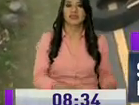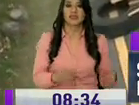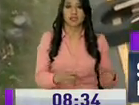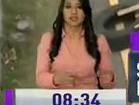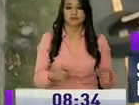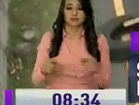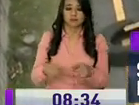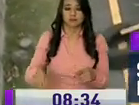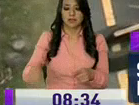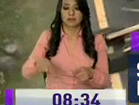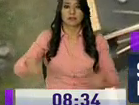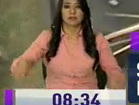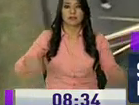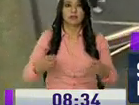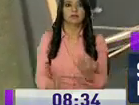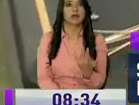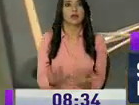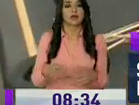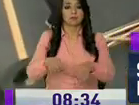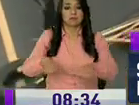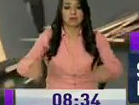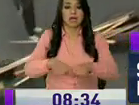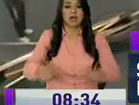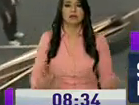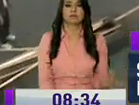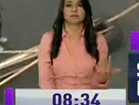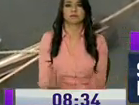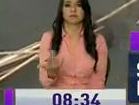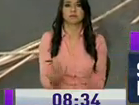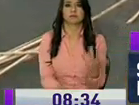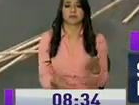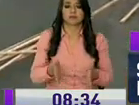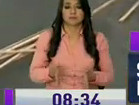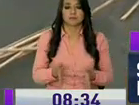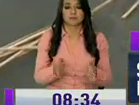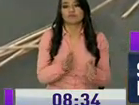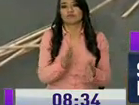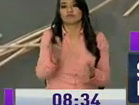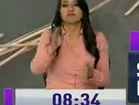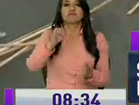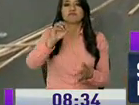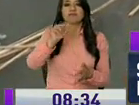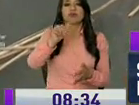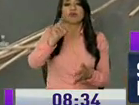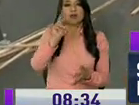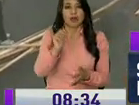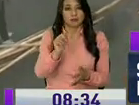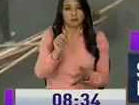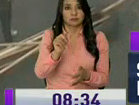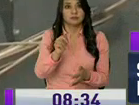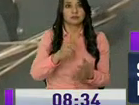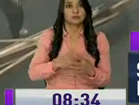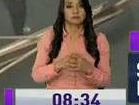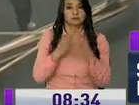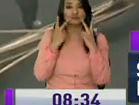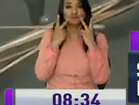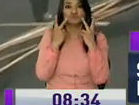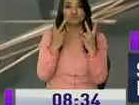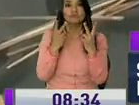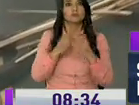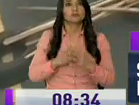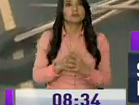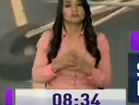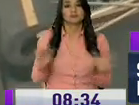llantas en otro, pues, ingreso a esta que es la avenida Morán Valverde. A pesar de que ustedes pueden ver el panorama,